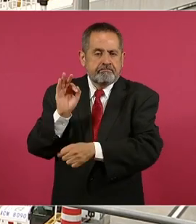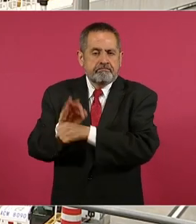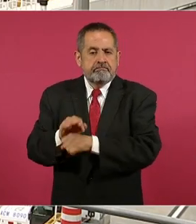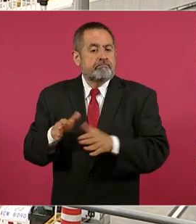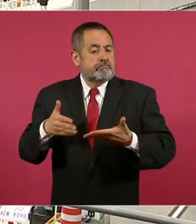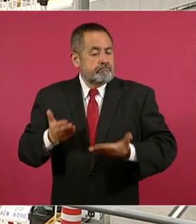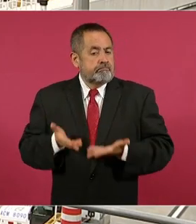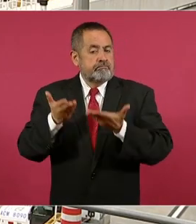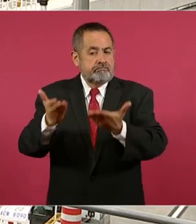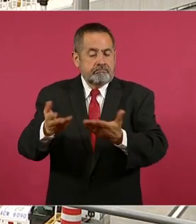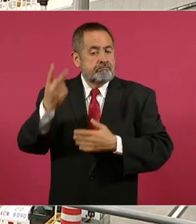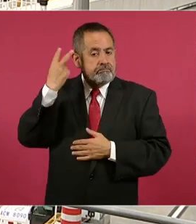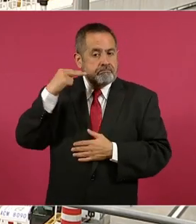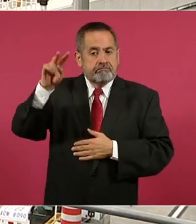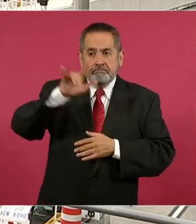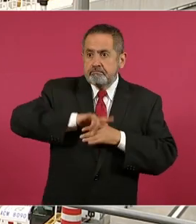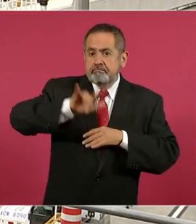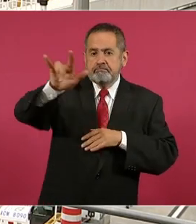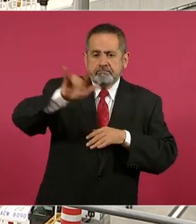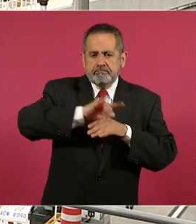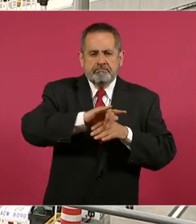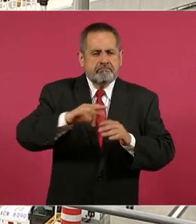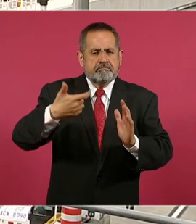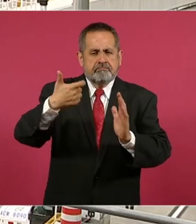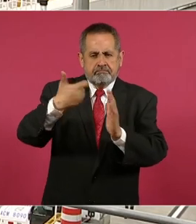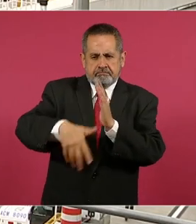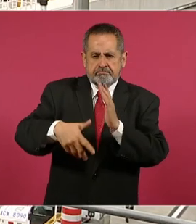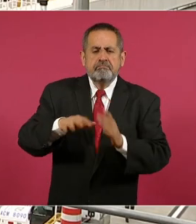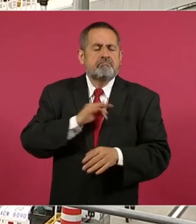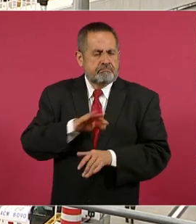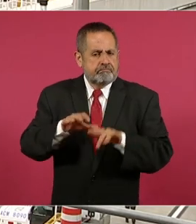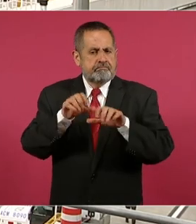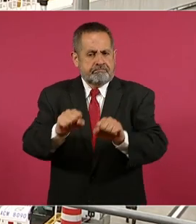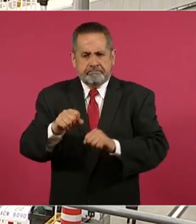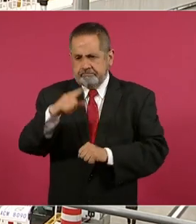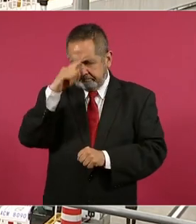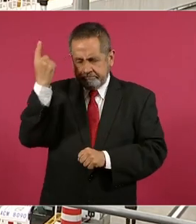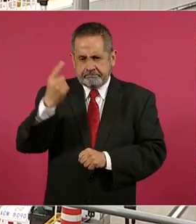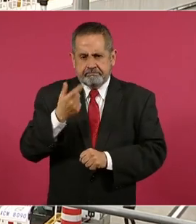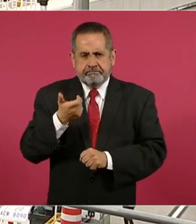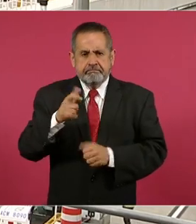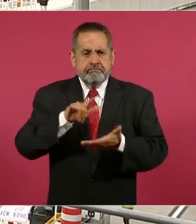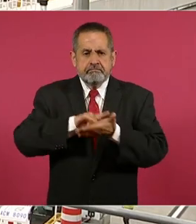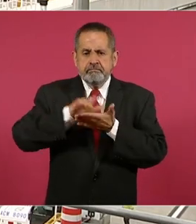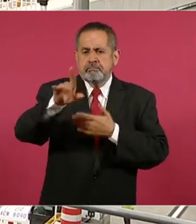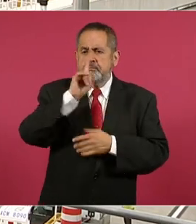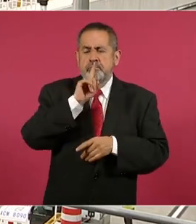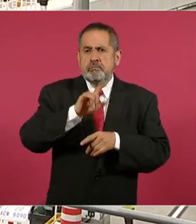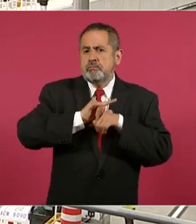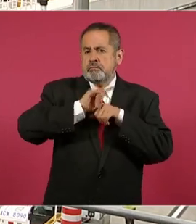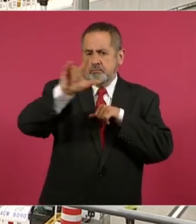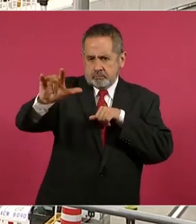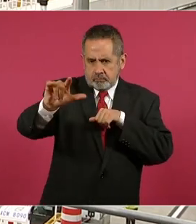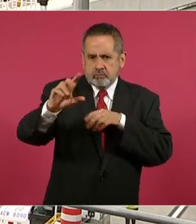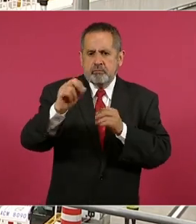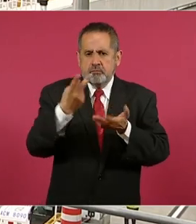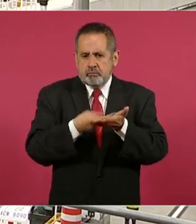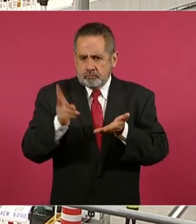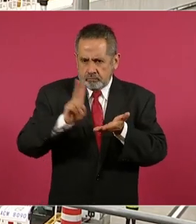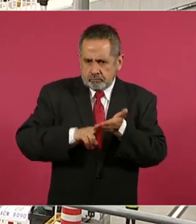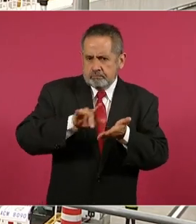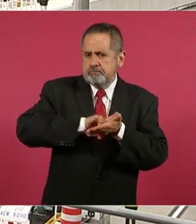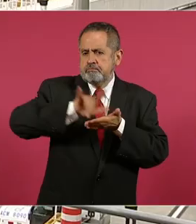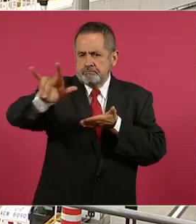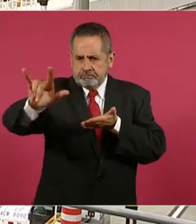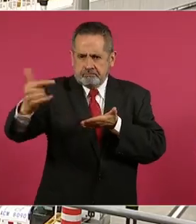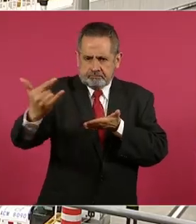aerolínea ofrece viajes a precios accesibles, ya sea en vuelo sencillo, redondo,